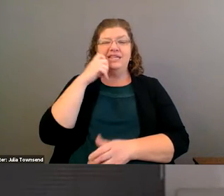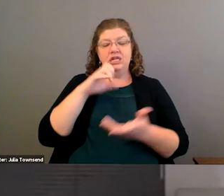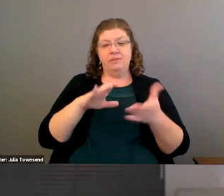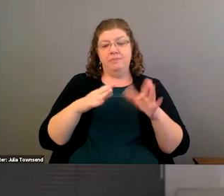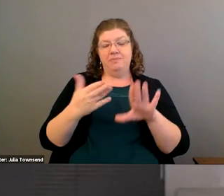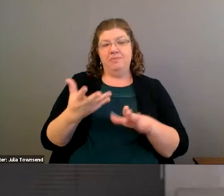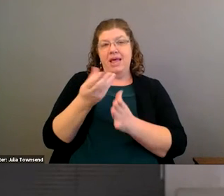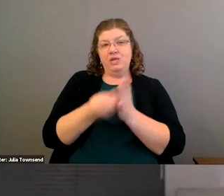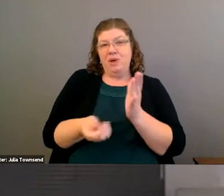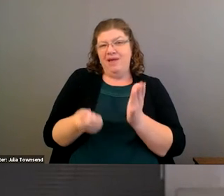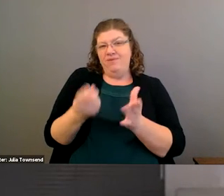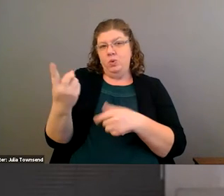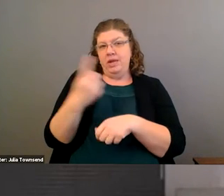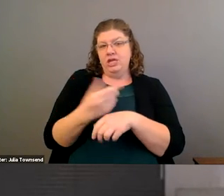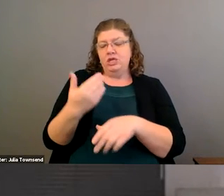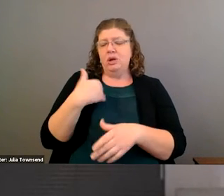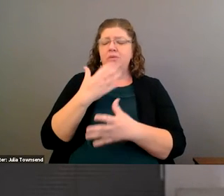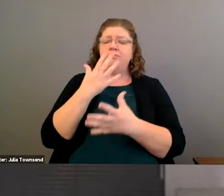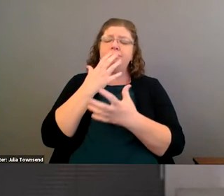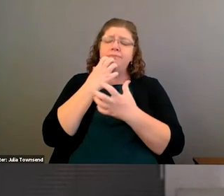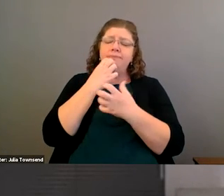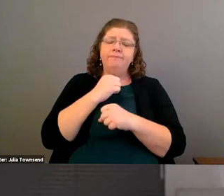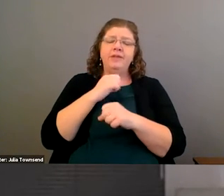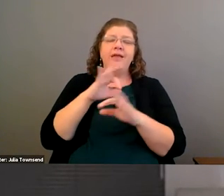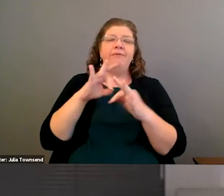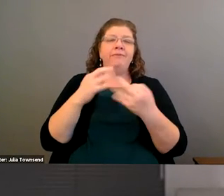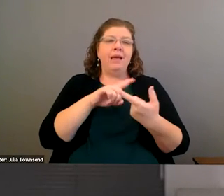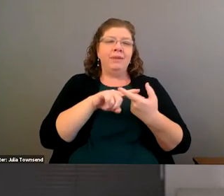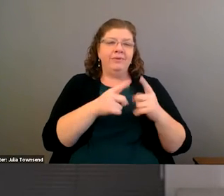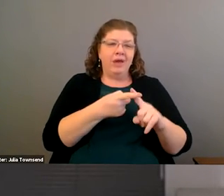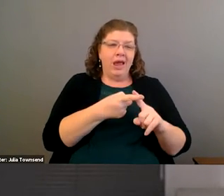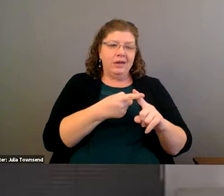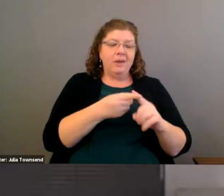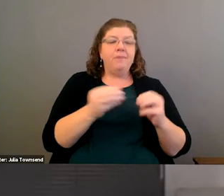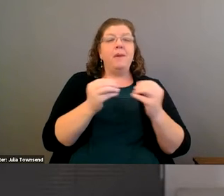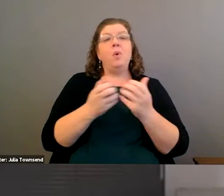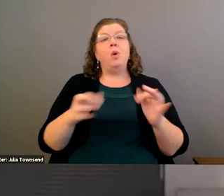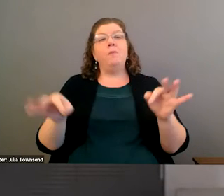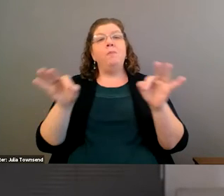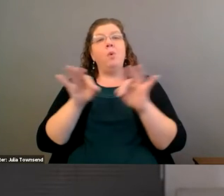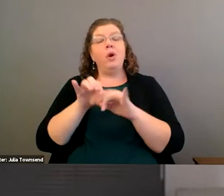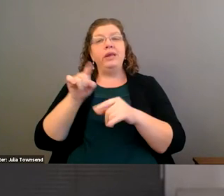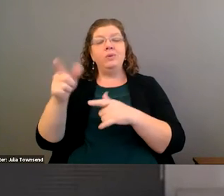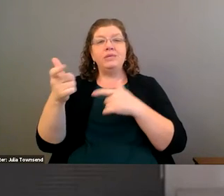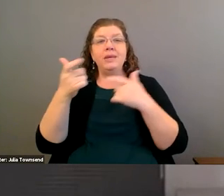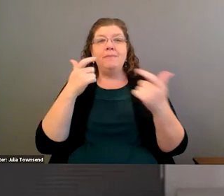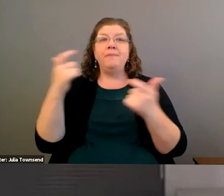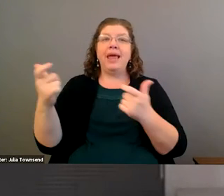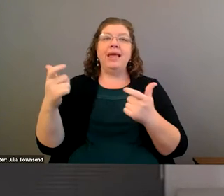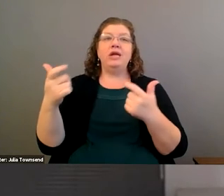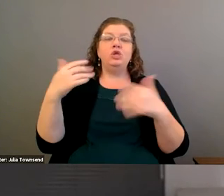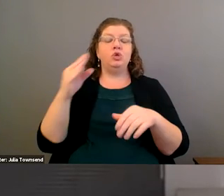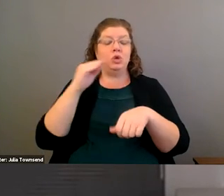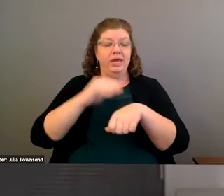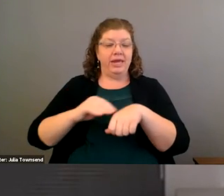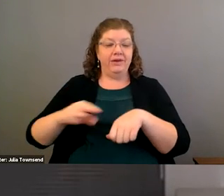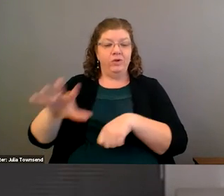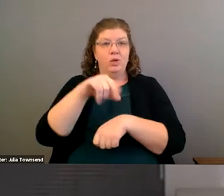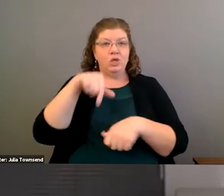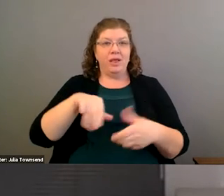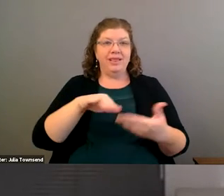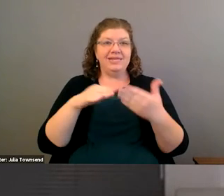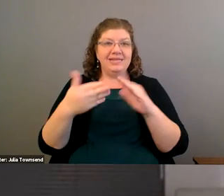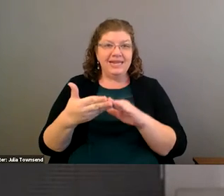hace unos cuantos días. Fue un amigo de la familia, muy querido, y sobre todo fue una